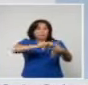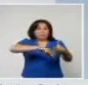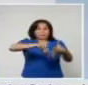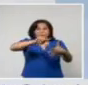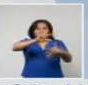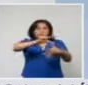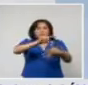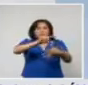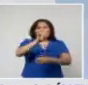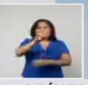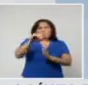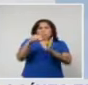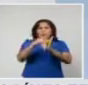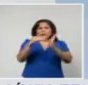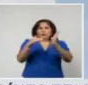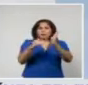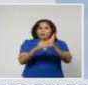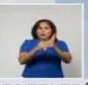de